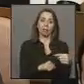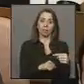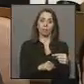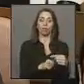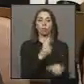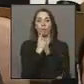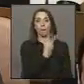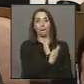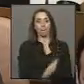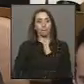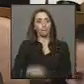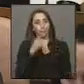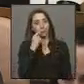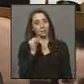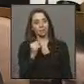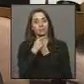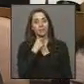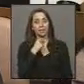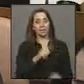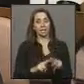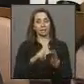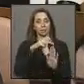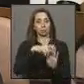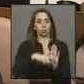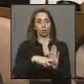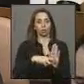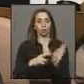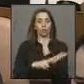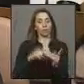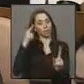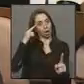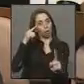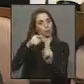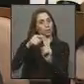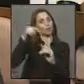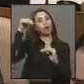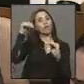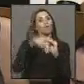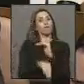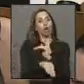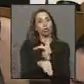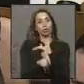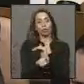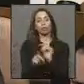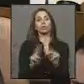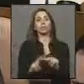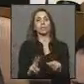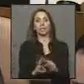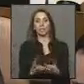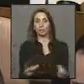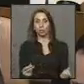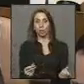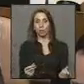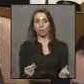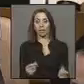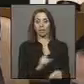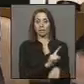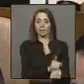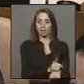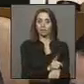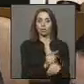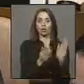presidente, yo creo que si se quieren hacer proyectos que de verdad vayan al fondo del asunto, tanto para resolverlo en lo inmediato con